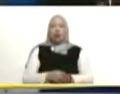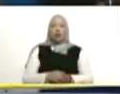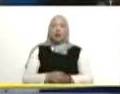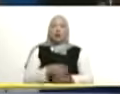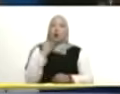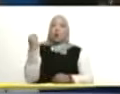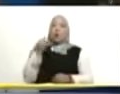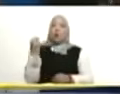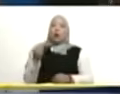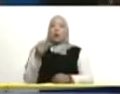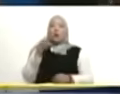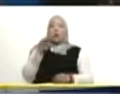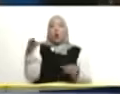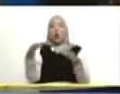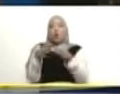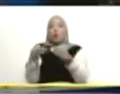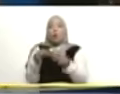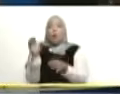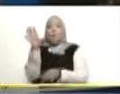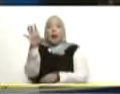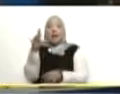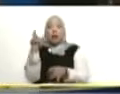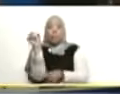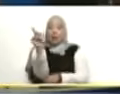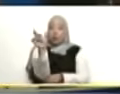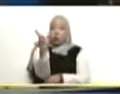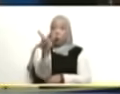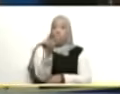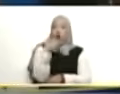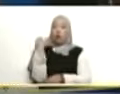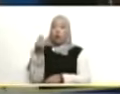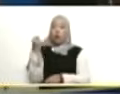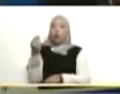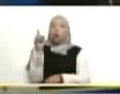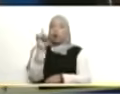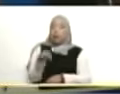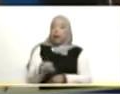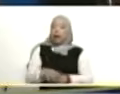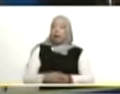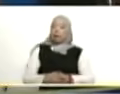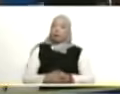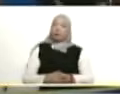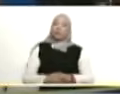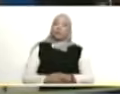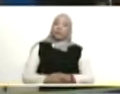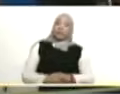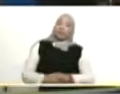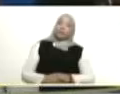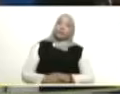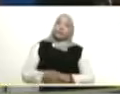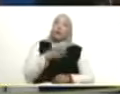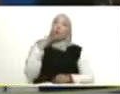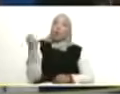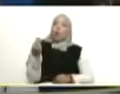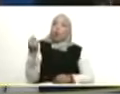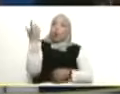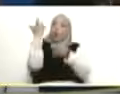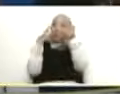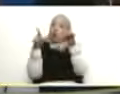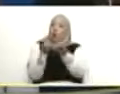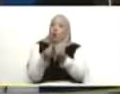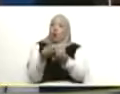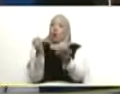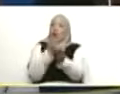juventud del Gran Polo Patriótico, juventud del PSUV, juventud de Chamba